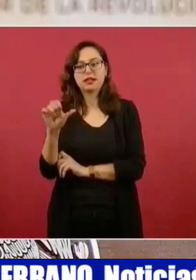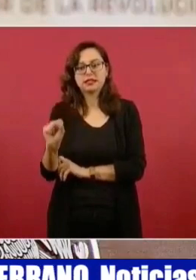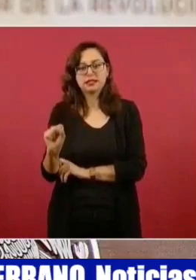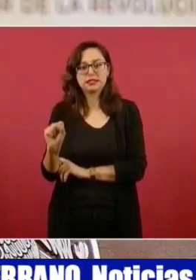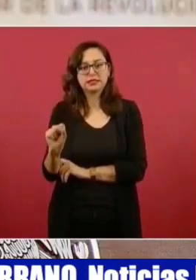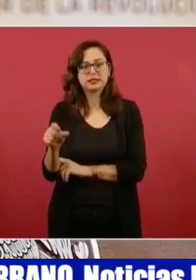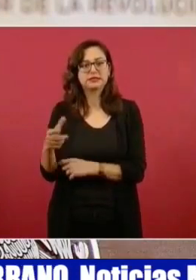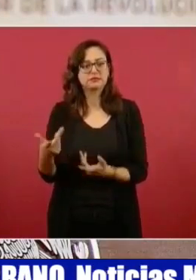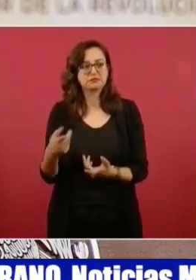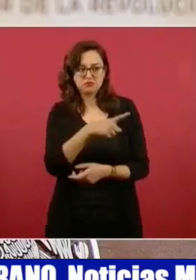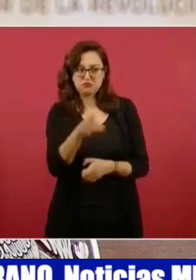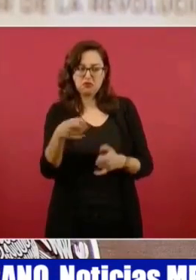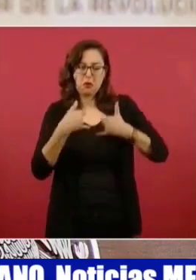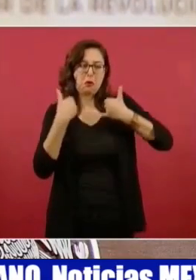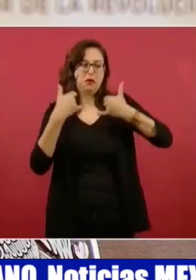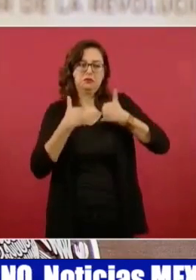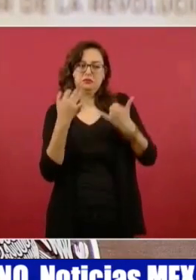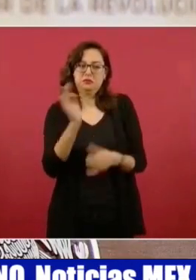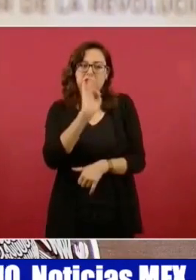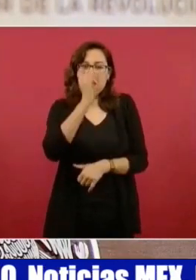Esto para los jóvenes, pues.